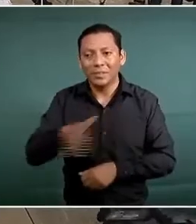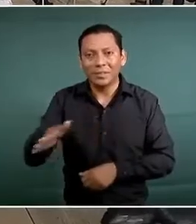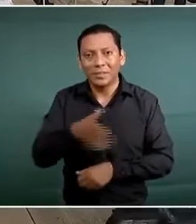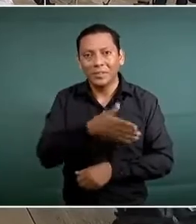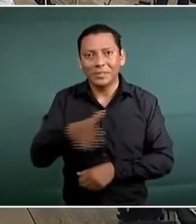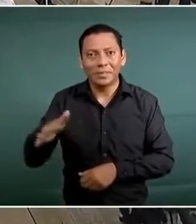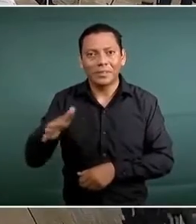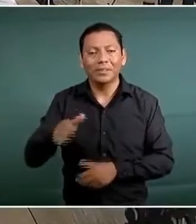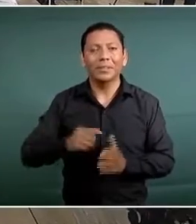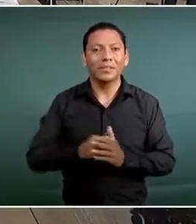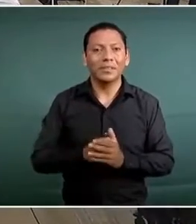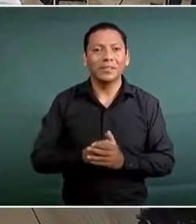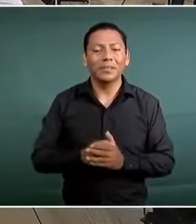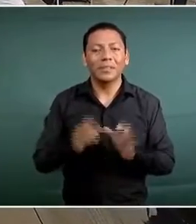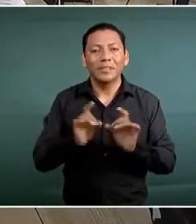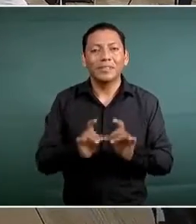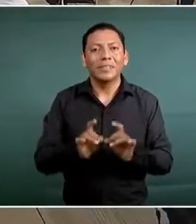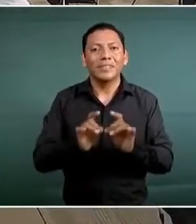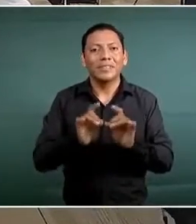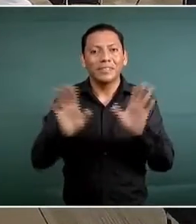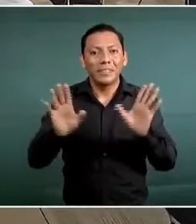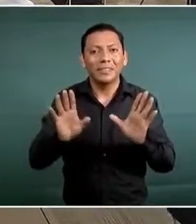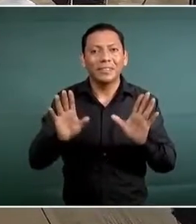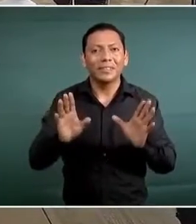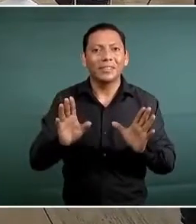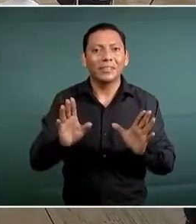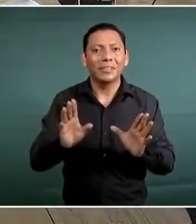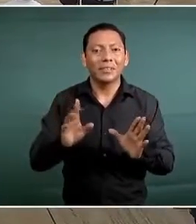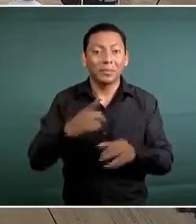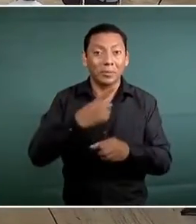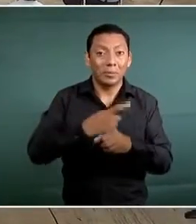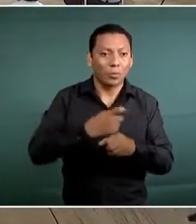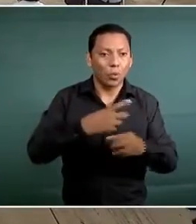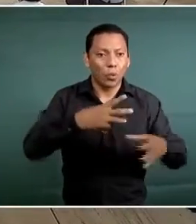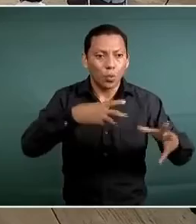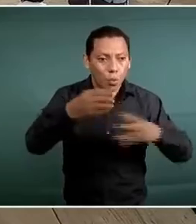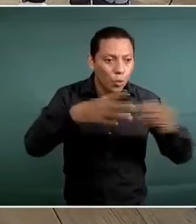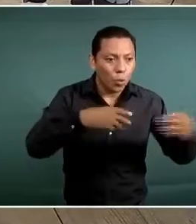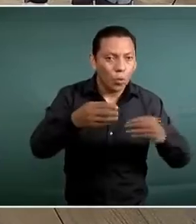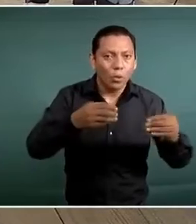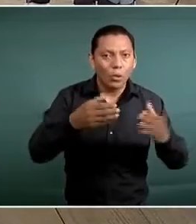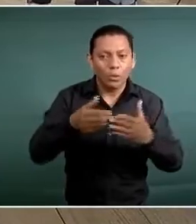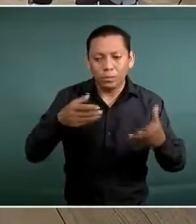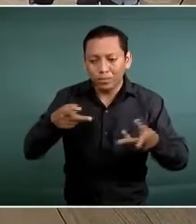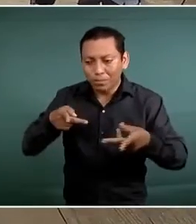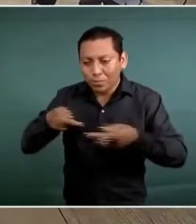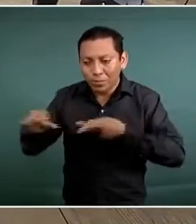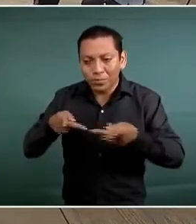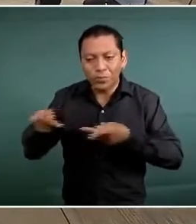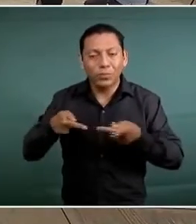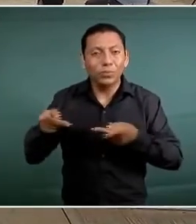no nos pegara primero la pandemia a prepararnos